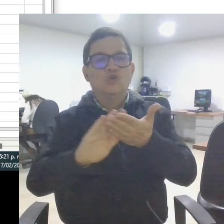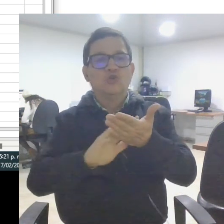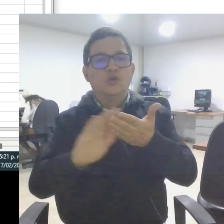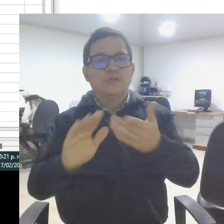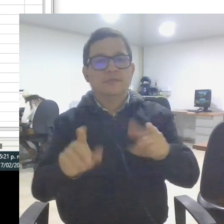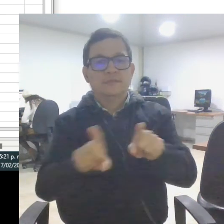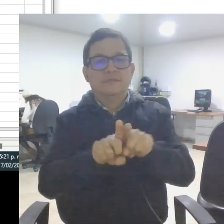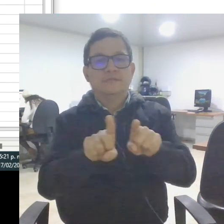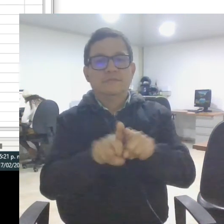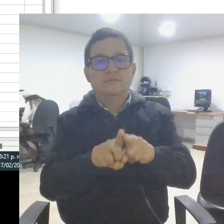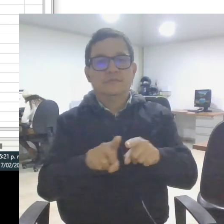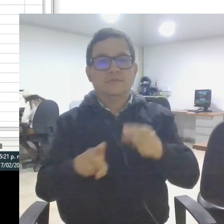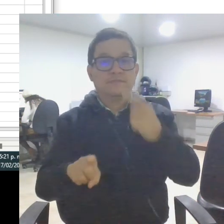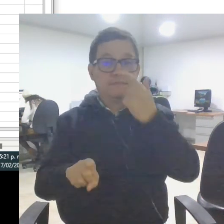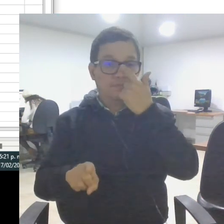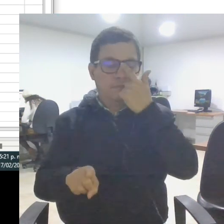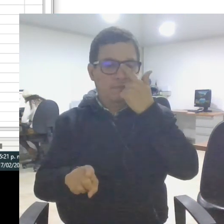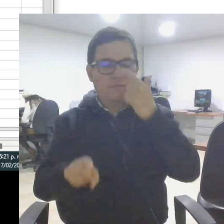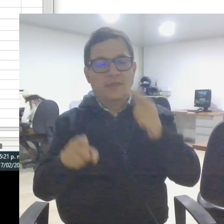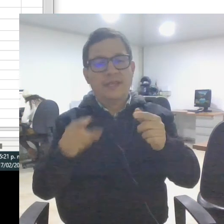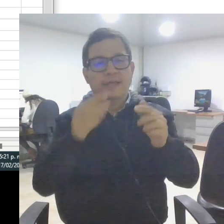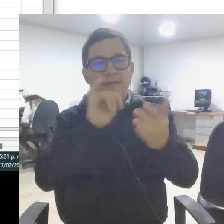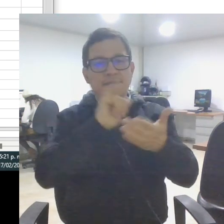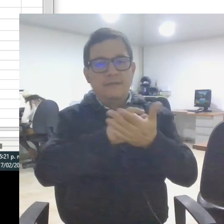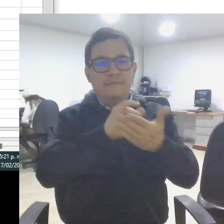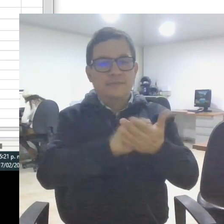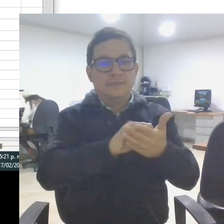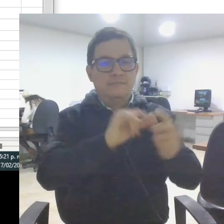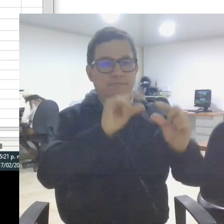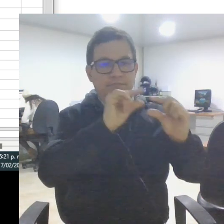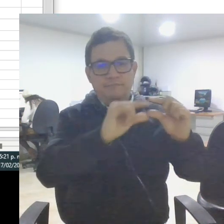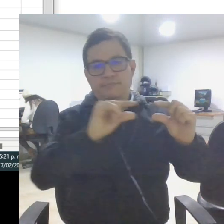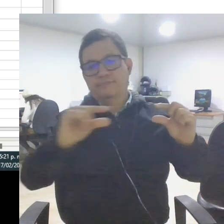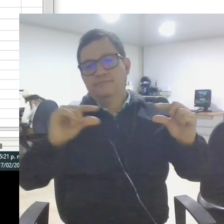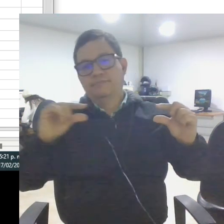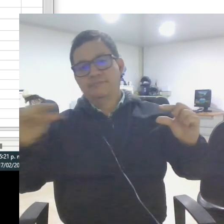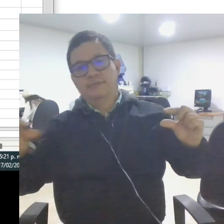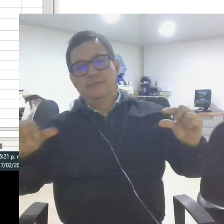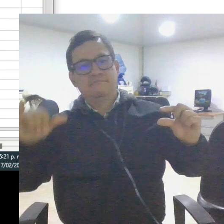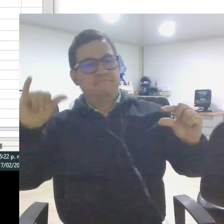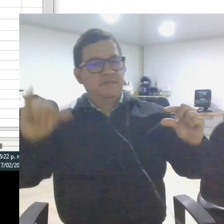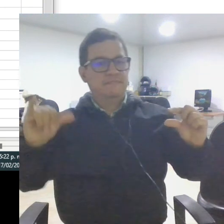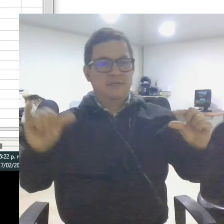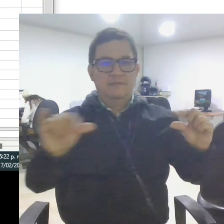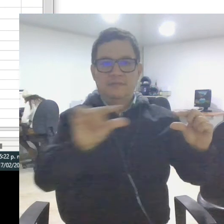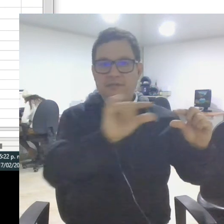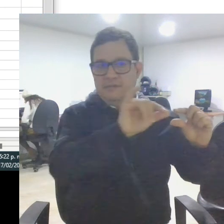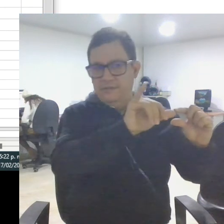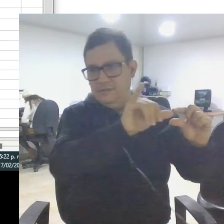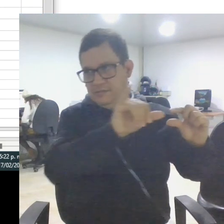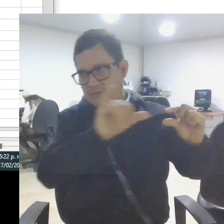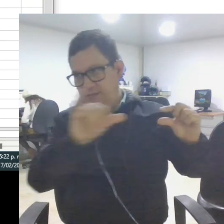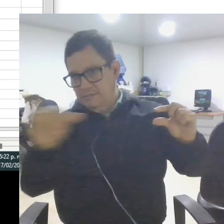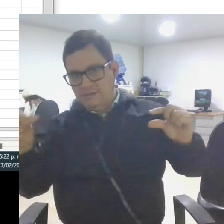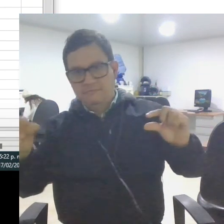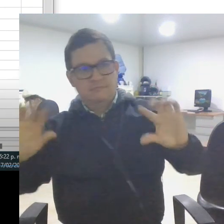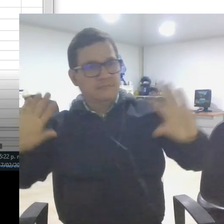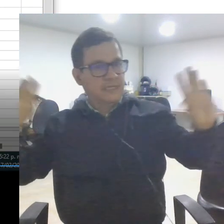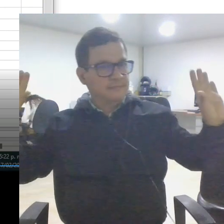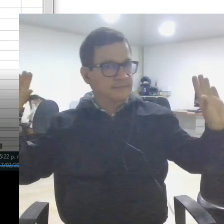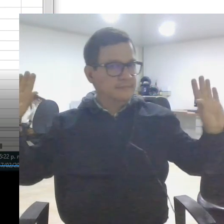o bueno, estas tres soluciones vienen siendo la misma. Eso es todo.